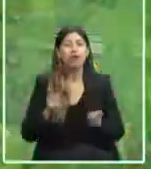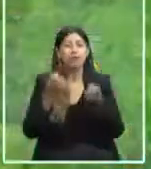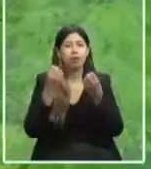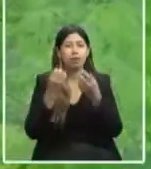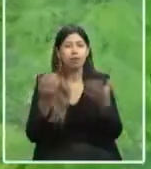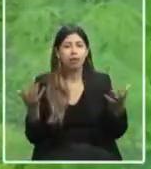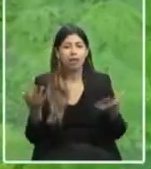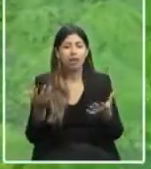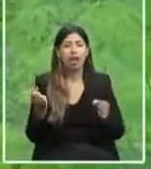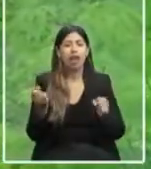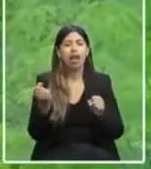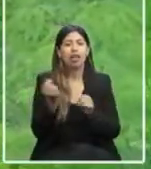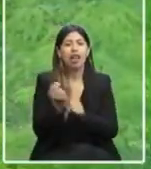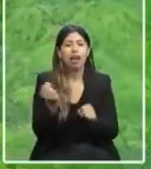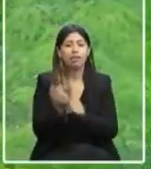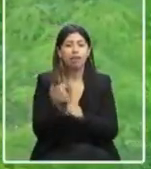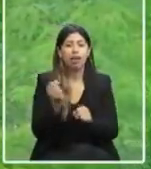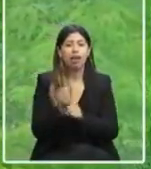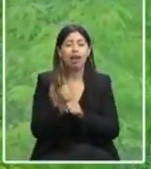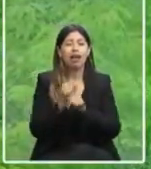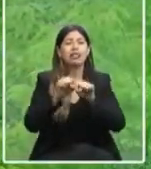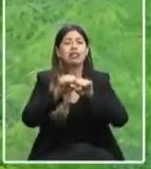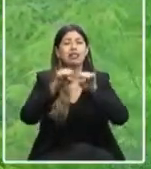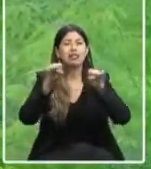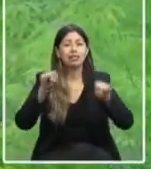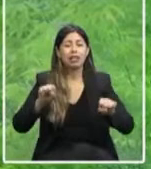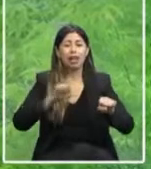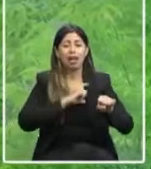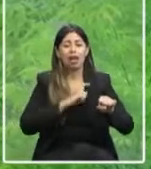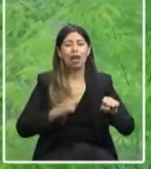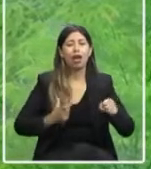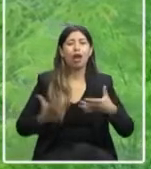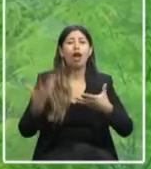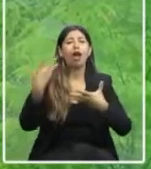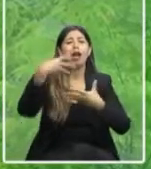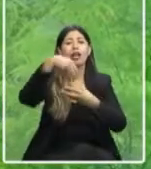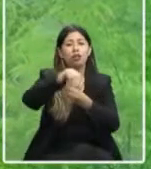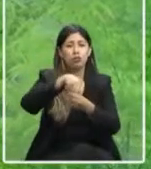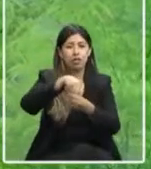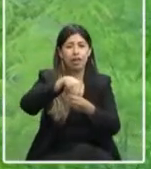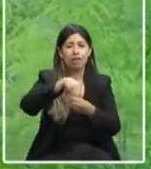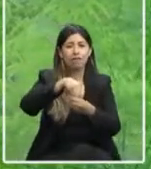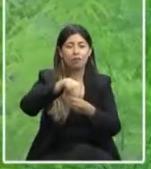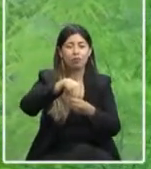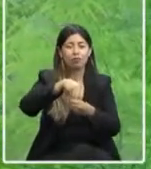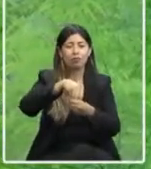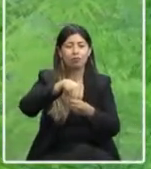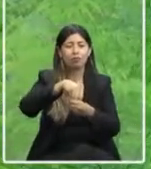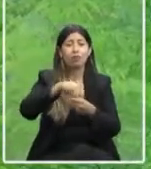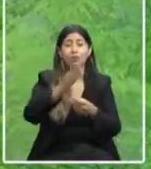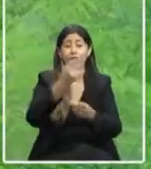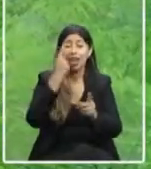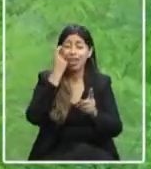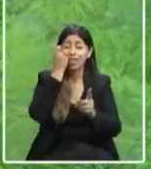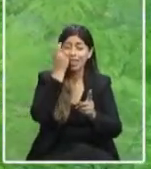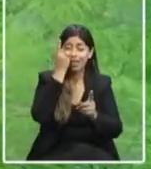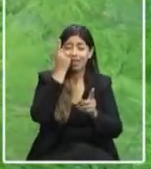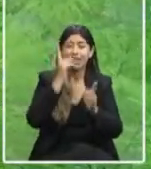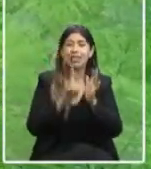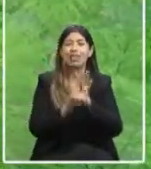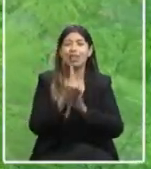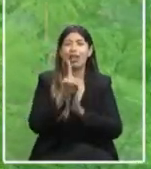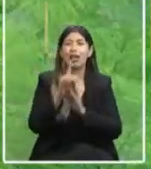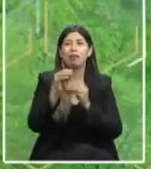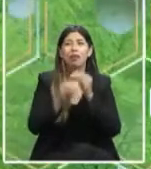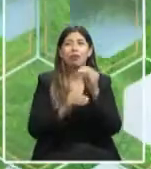a trabajar en sistemas de gobernanza que sean inclusivos, en entender y desarrollar